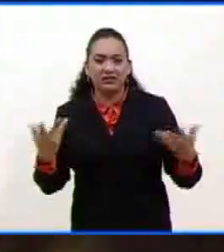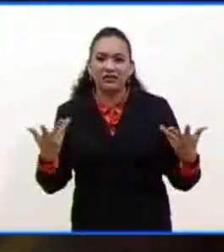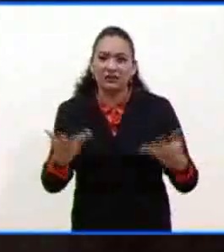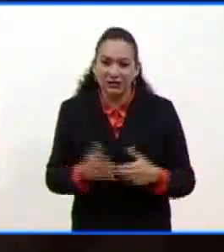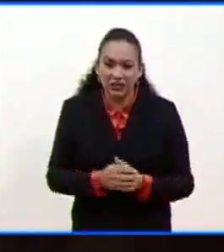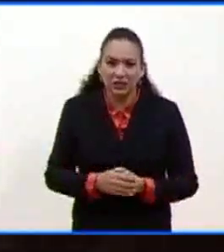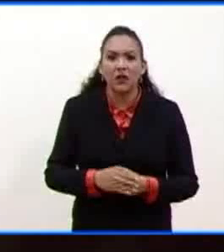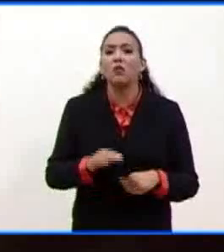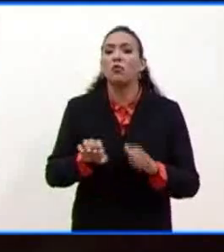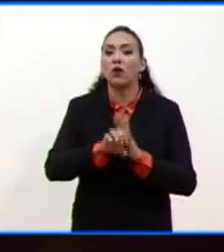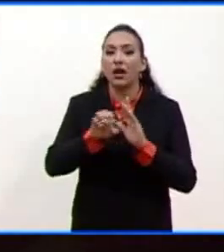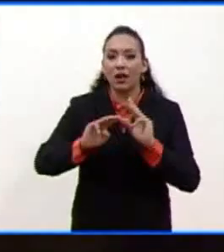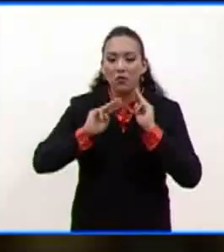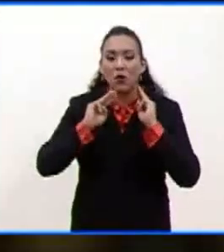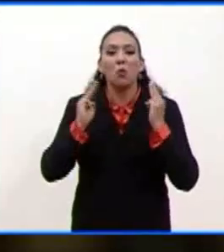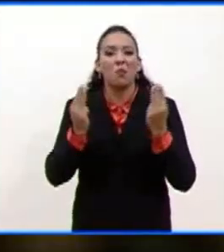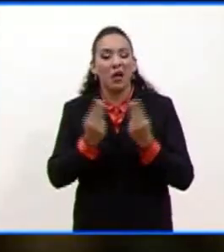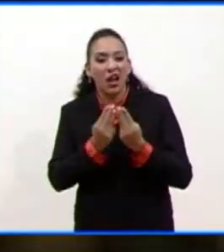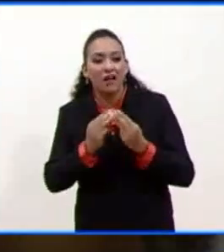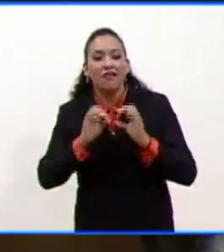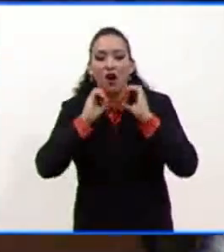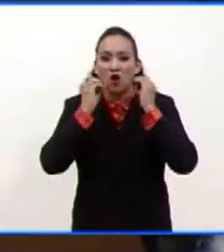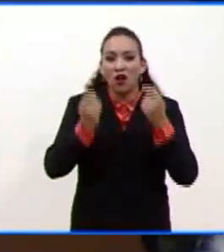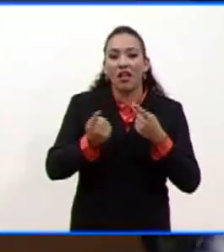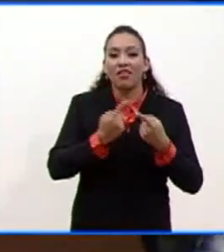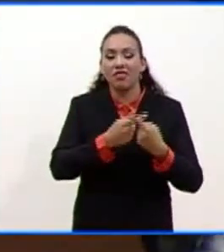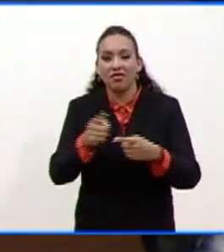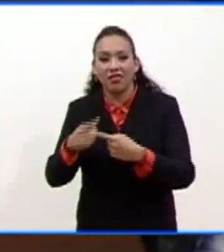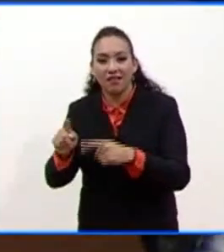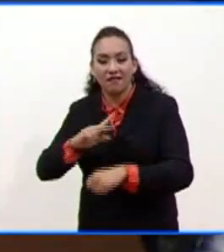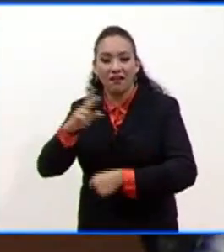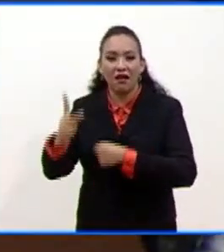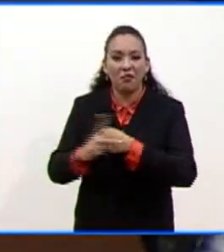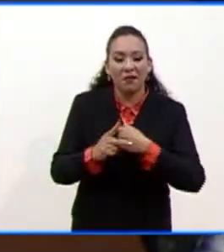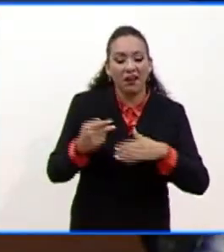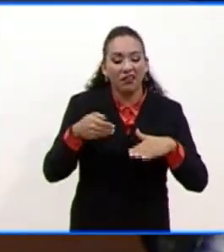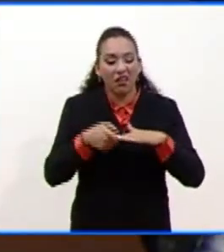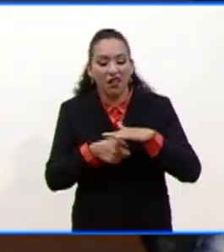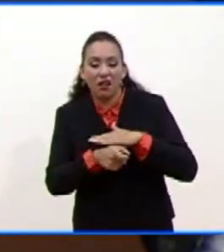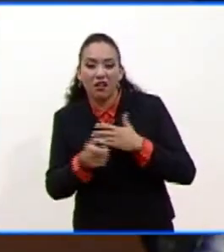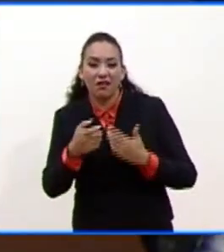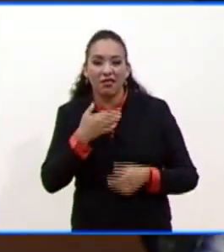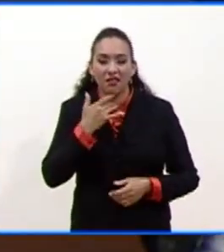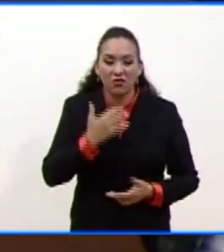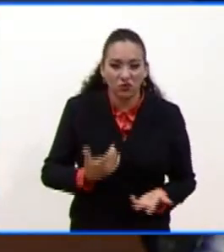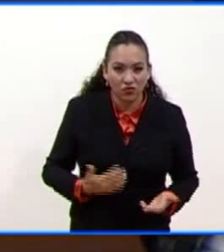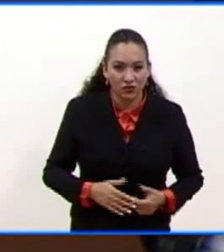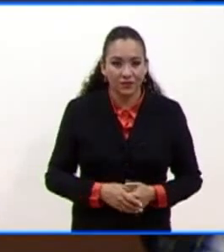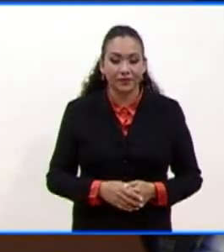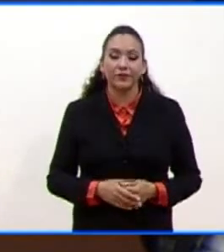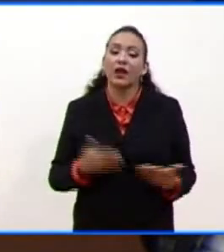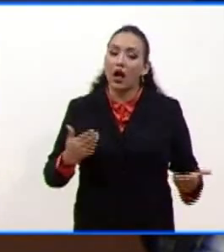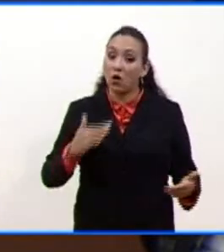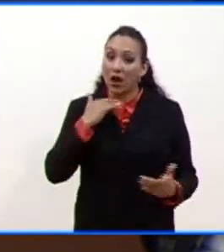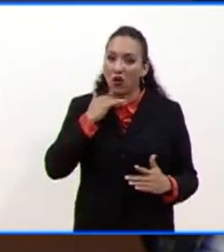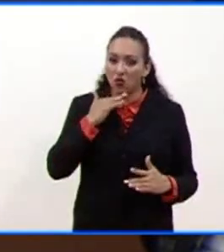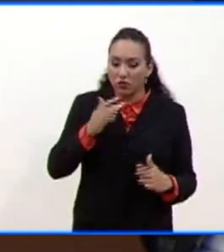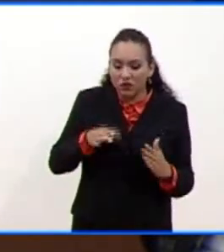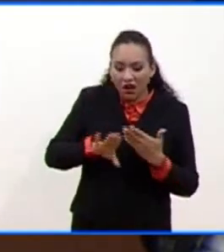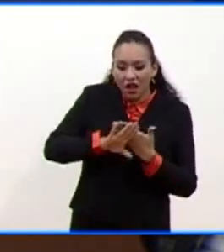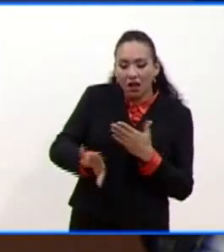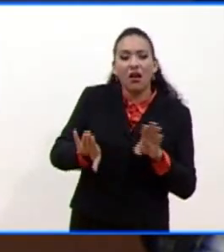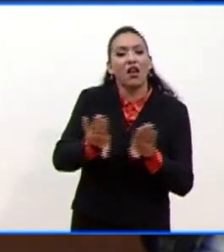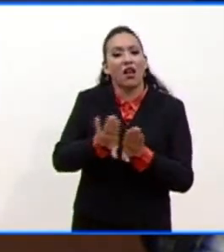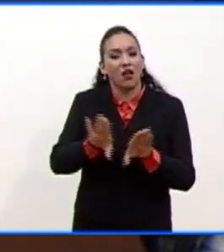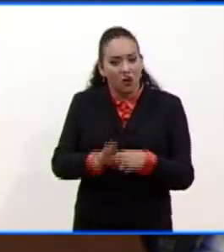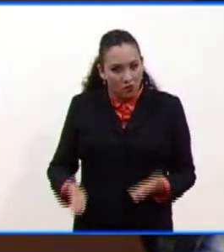por organizaciones criminales que operan en diversos países. Que para combatir la corrupción no han